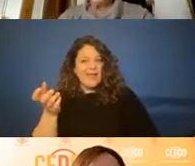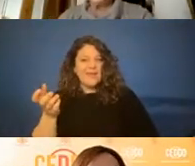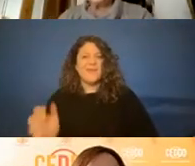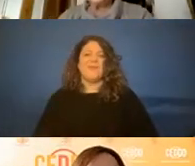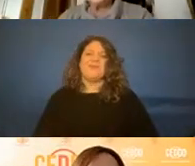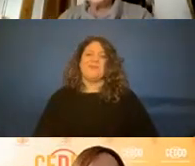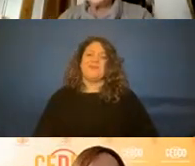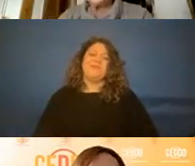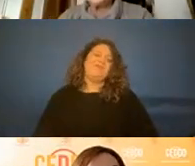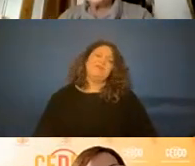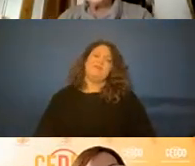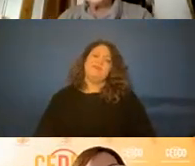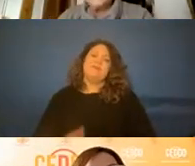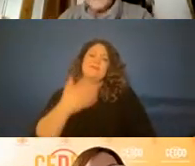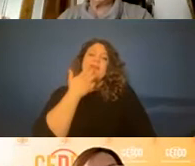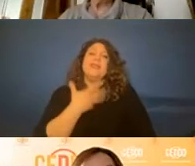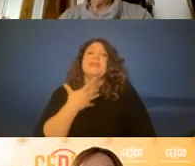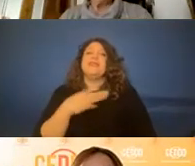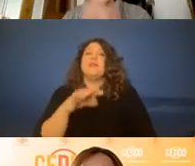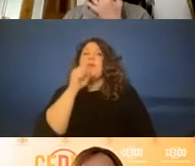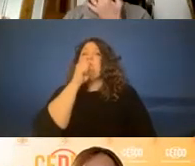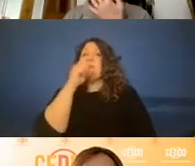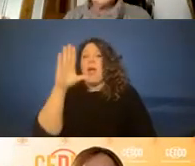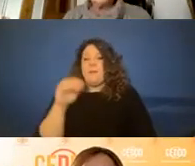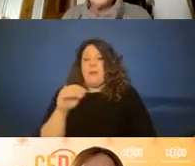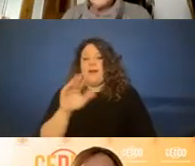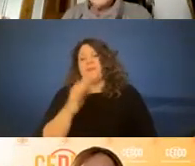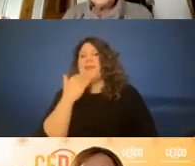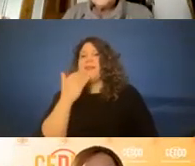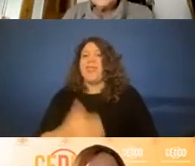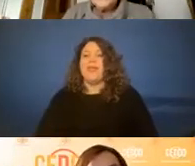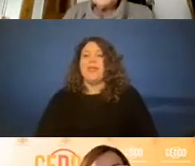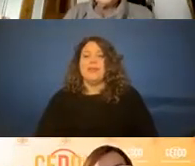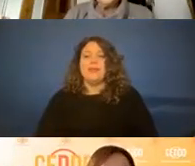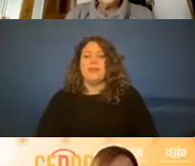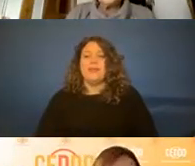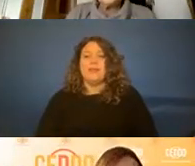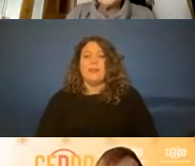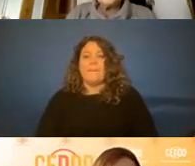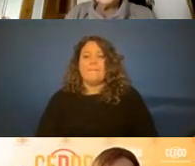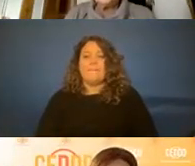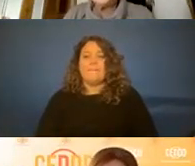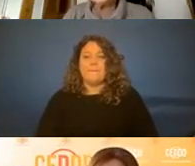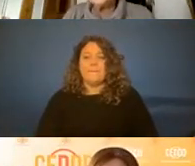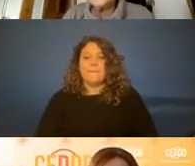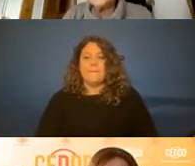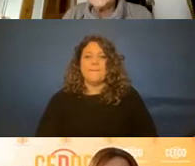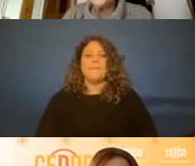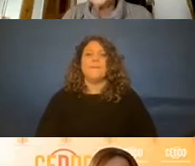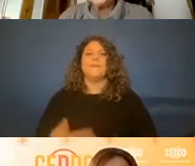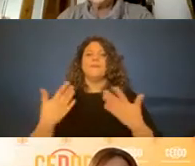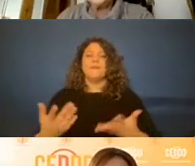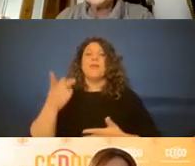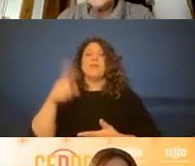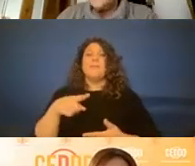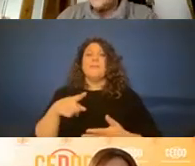Si puedes quitar el sonido, gracias. Bueno, entonces, aplico también un criterio de flexibilidad,